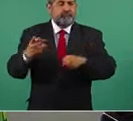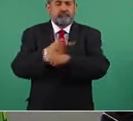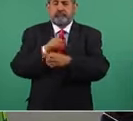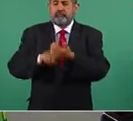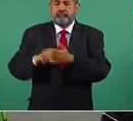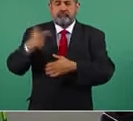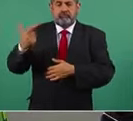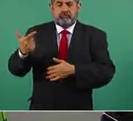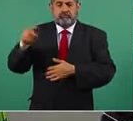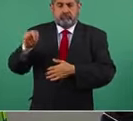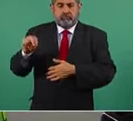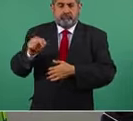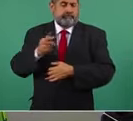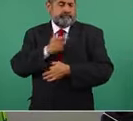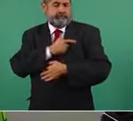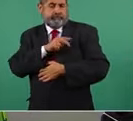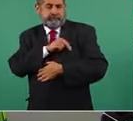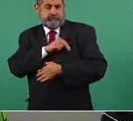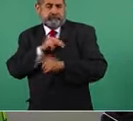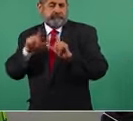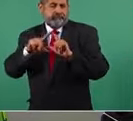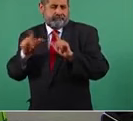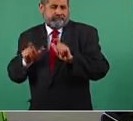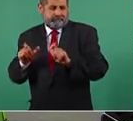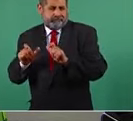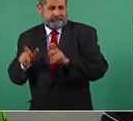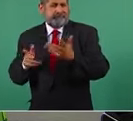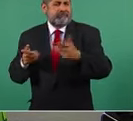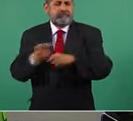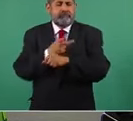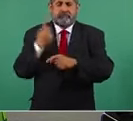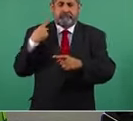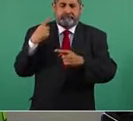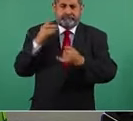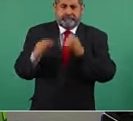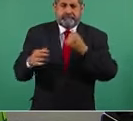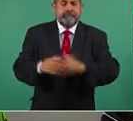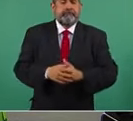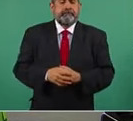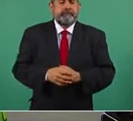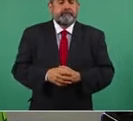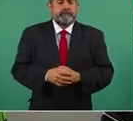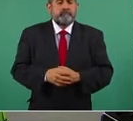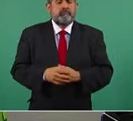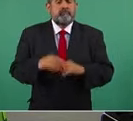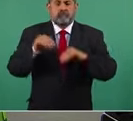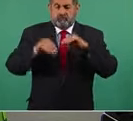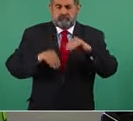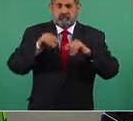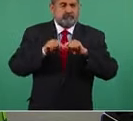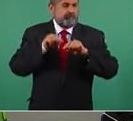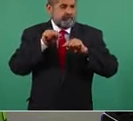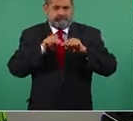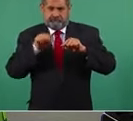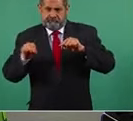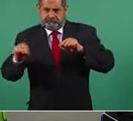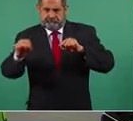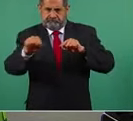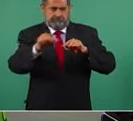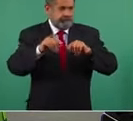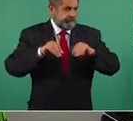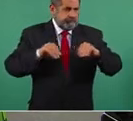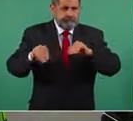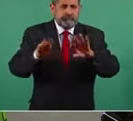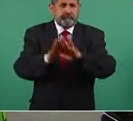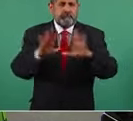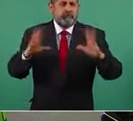Nacional en el último mes. El despliegue continuamos con una fuerza operativa